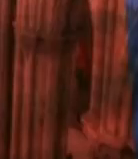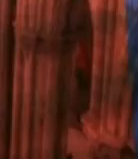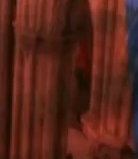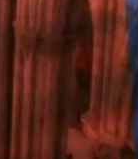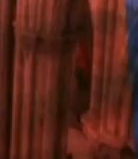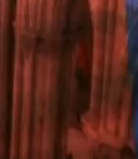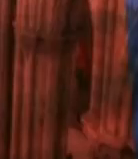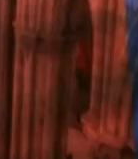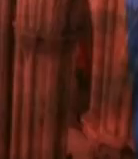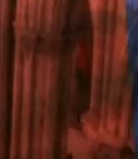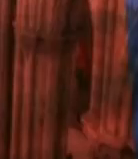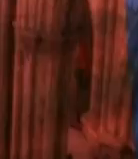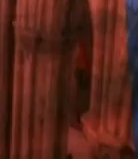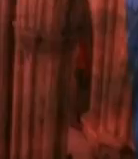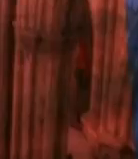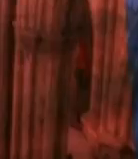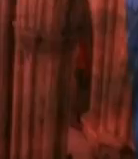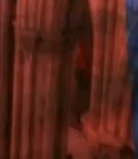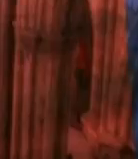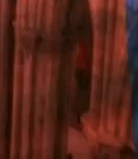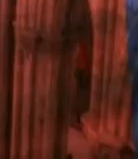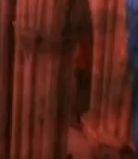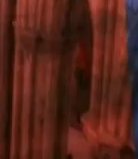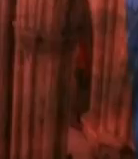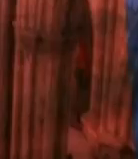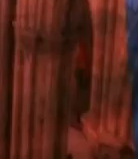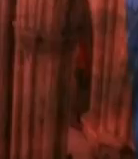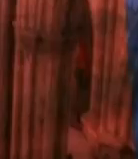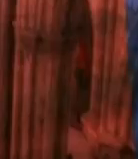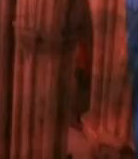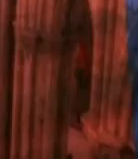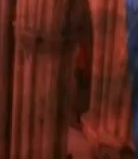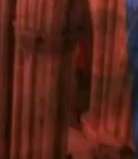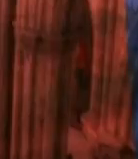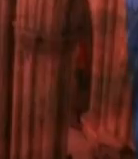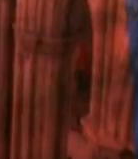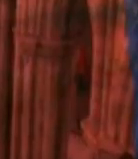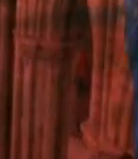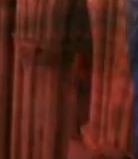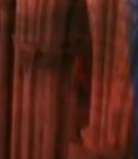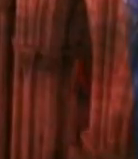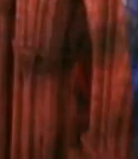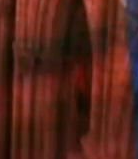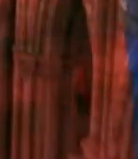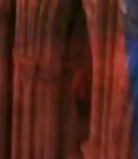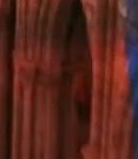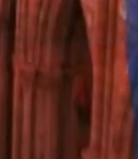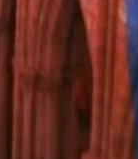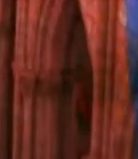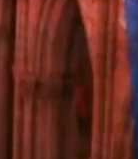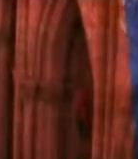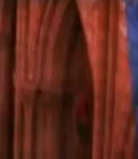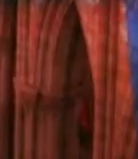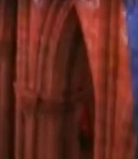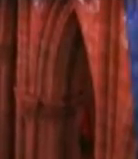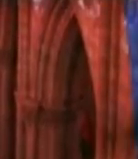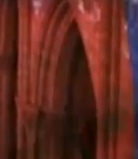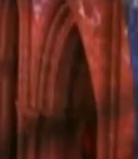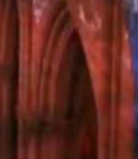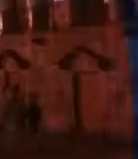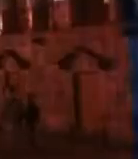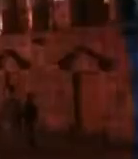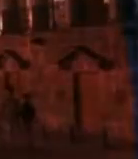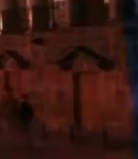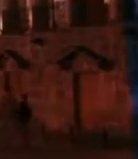Bajo tu cielo surgió mi ser que mi vida. Mi linda capital bajo